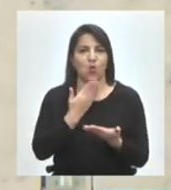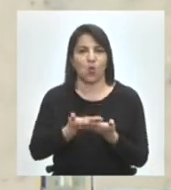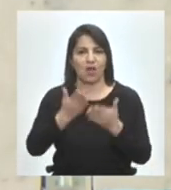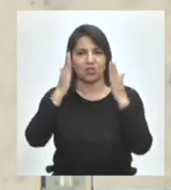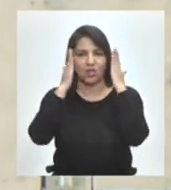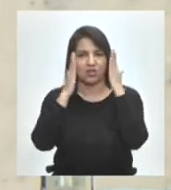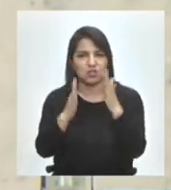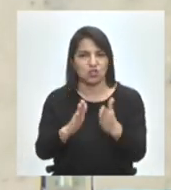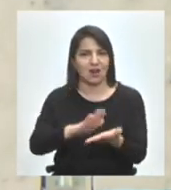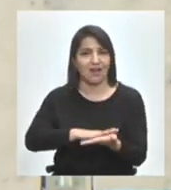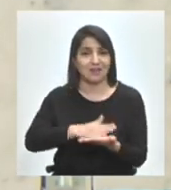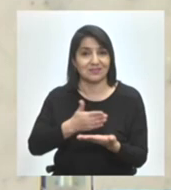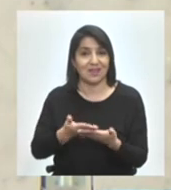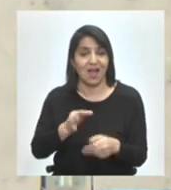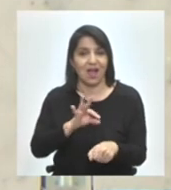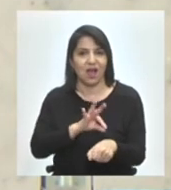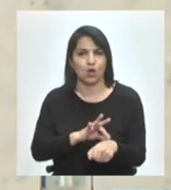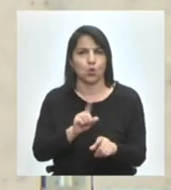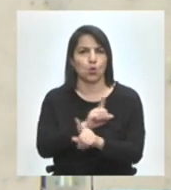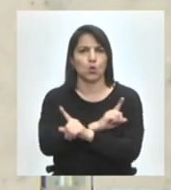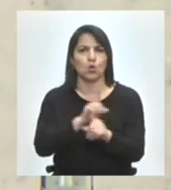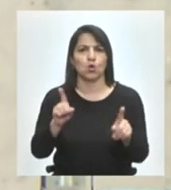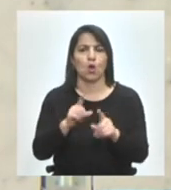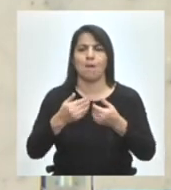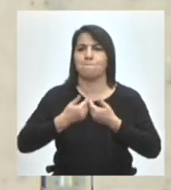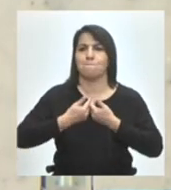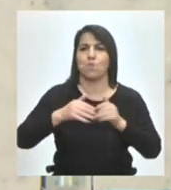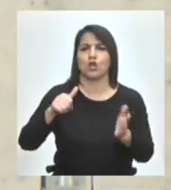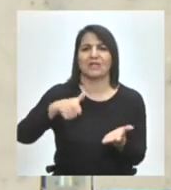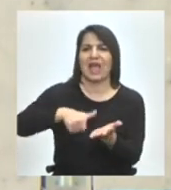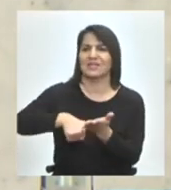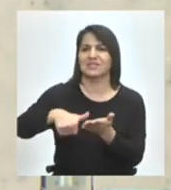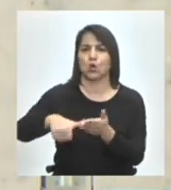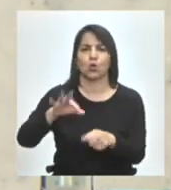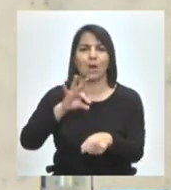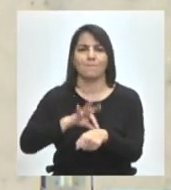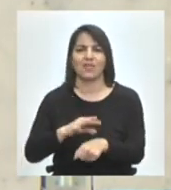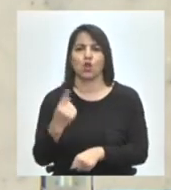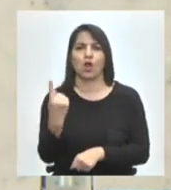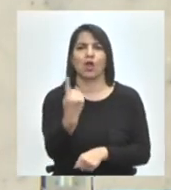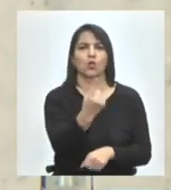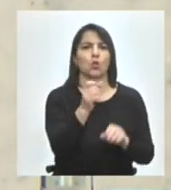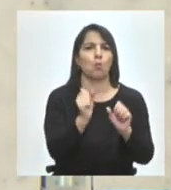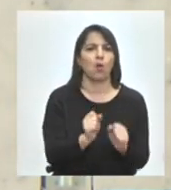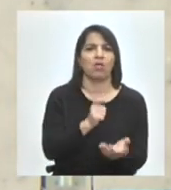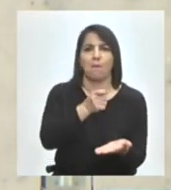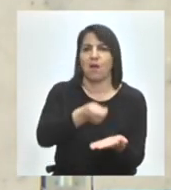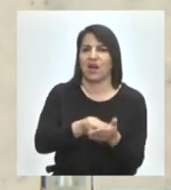de salud no depende del tipo de seguro médico que cada persona pueda pagar.